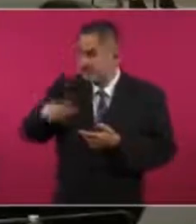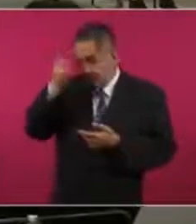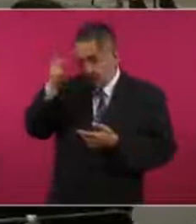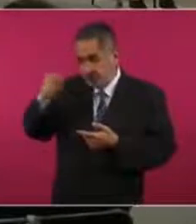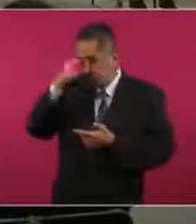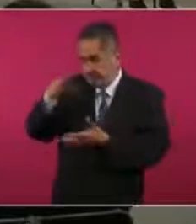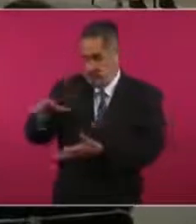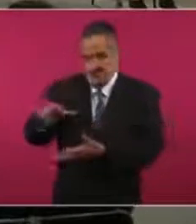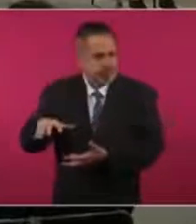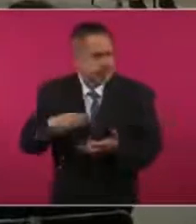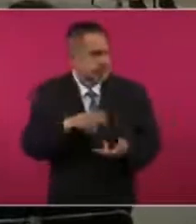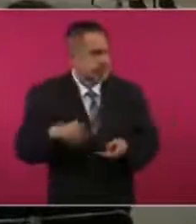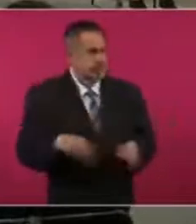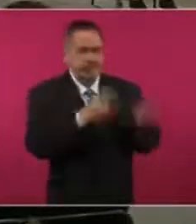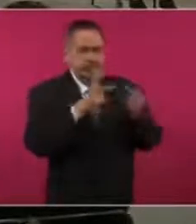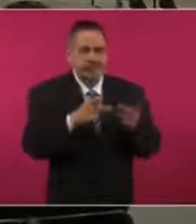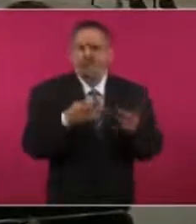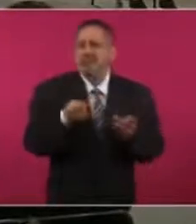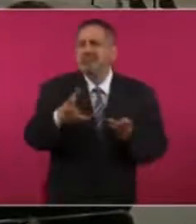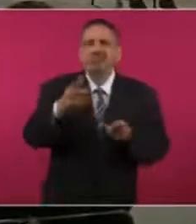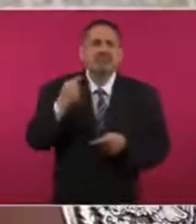nacionales, eran vendedores